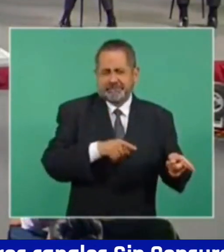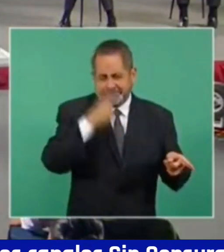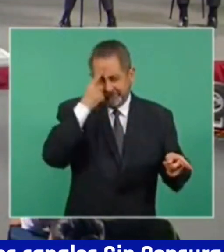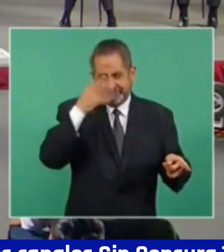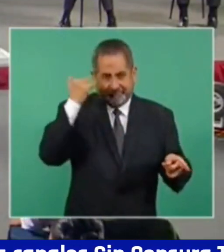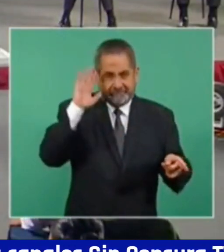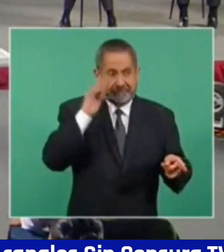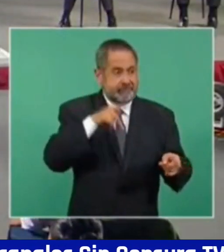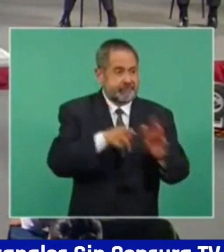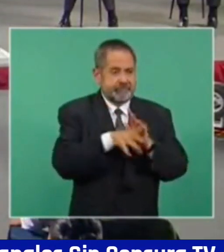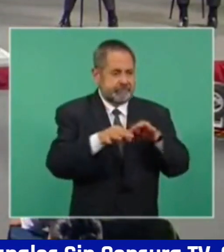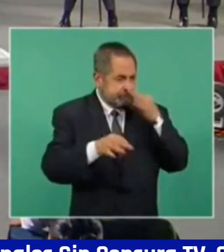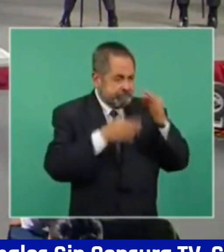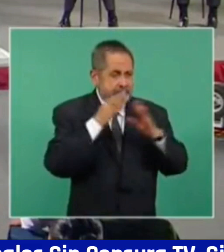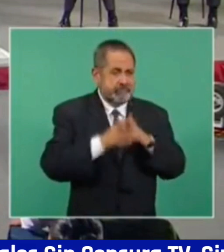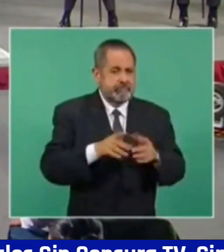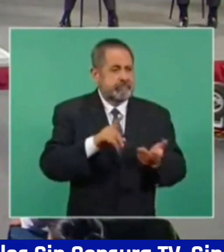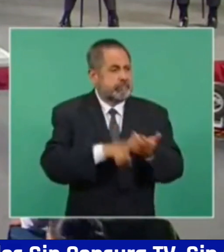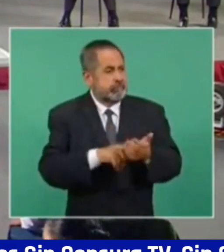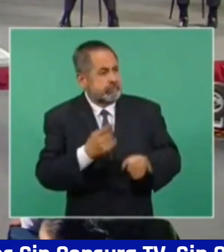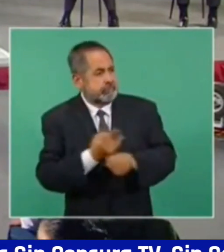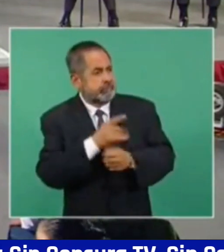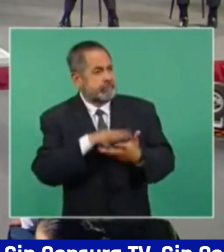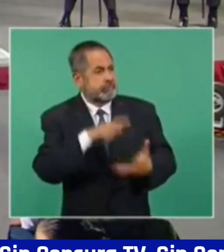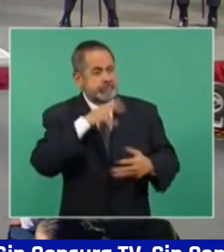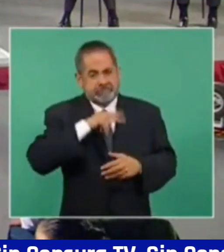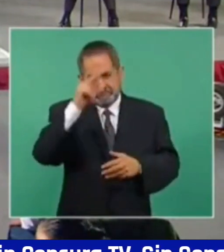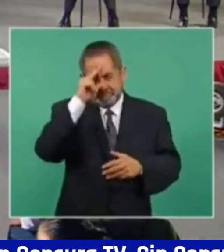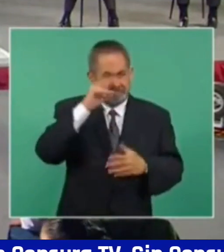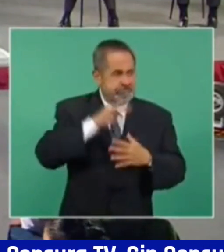y de buena parte de la intelectualidad.